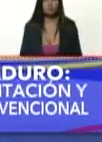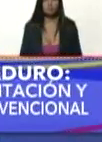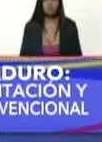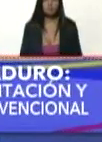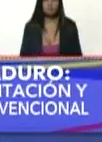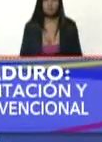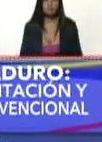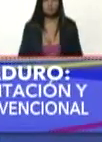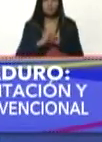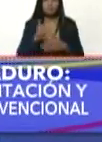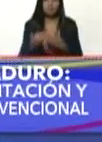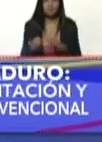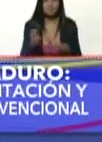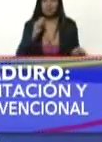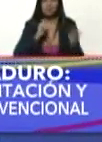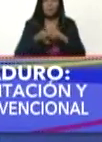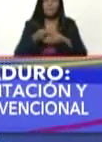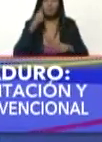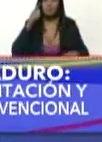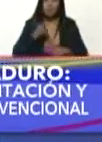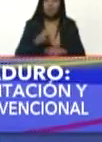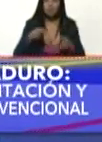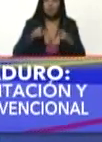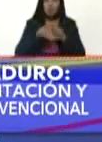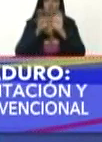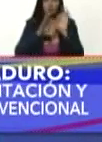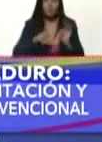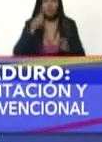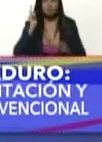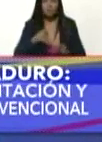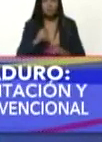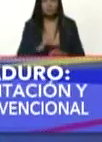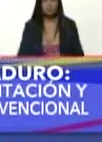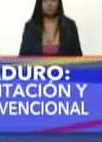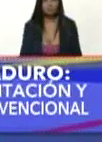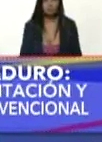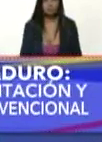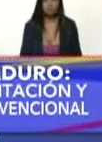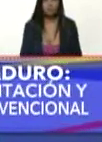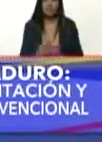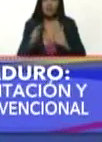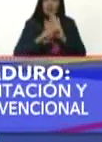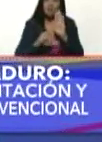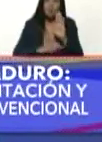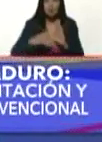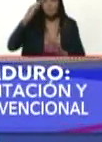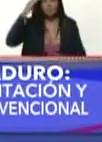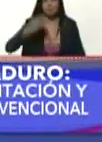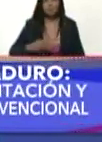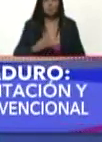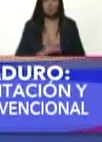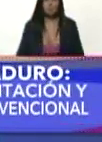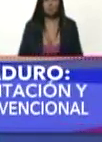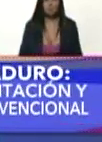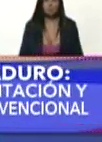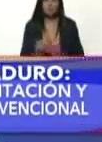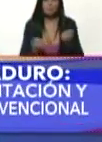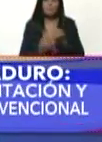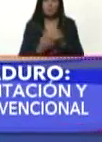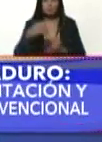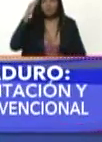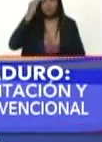los planes que se convierten en órdenes de operaciones diarias de cada unidad militar, de cada base militar, de